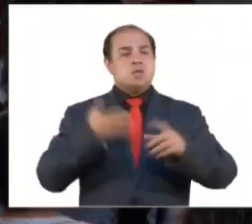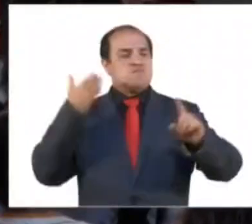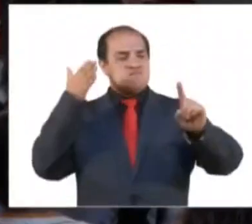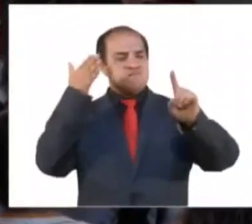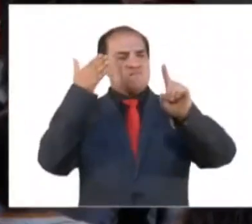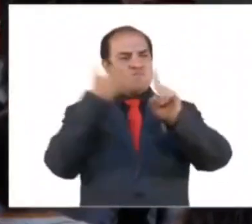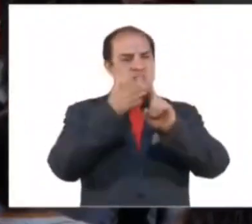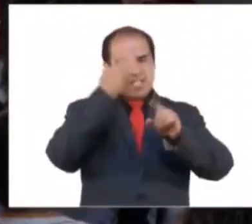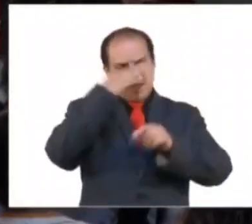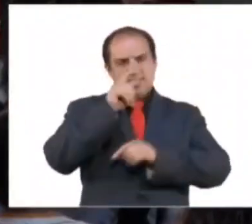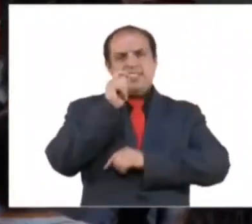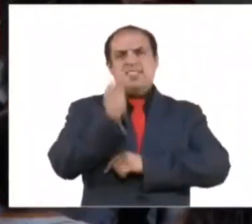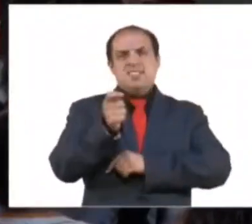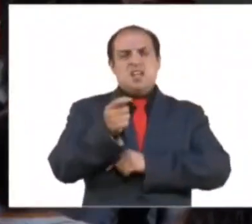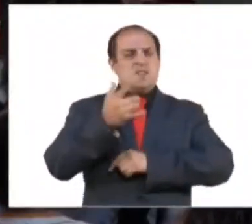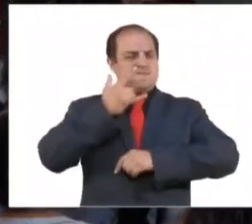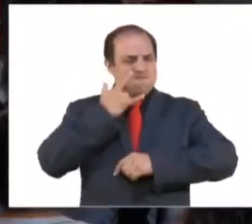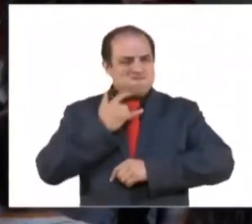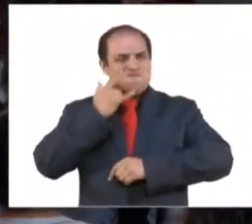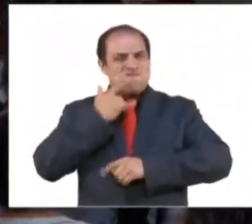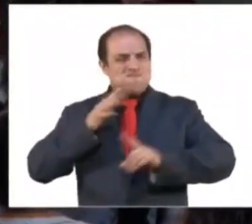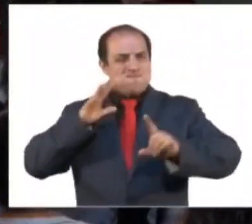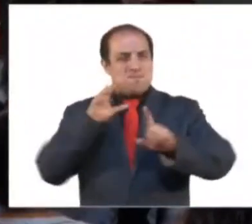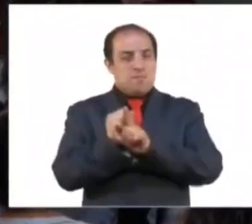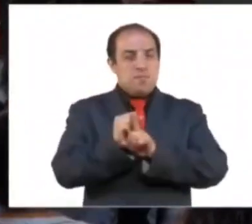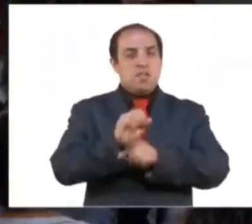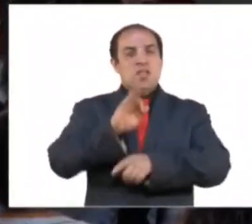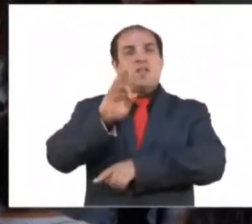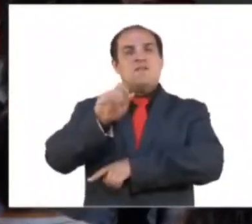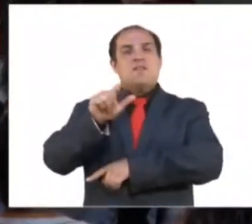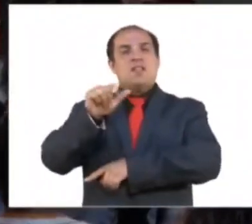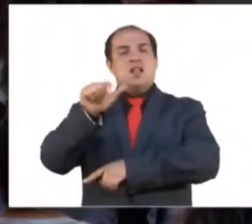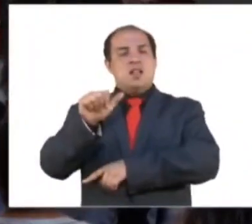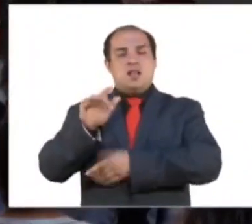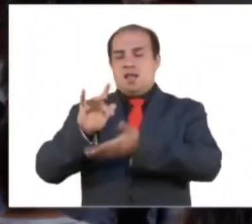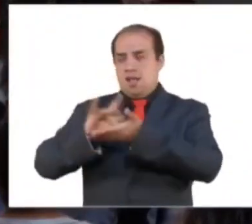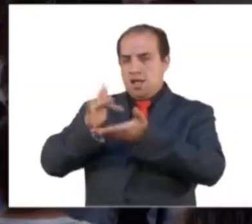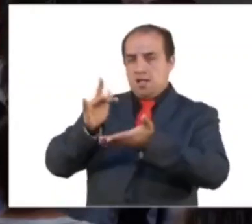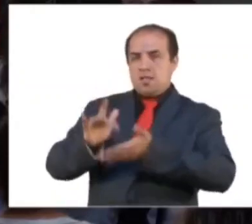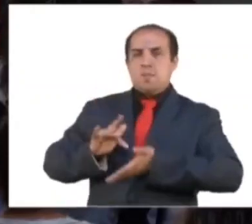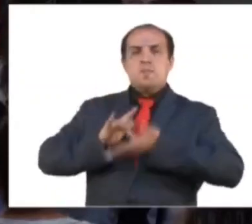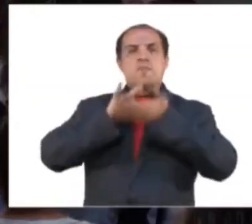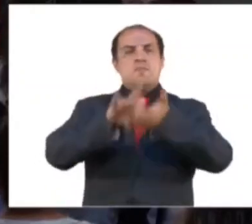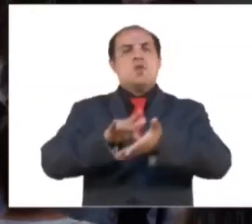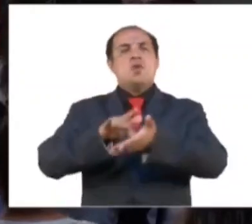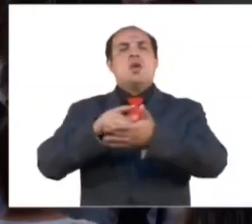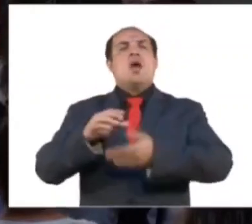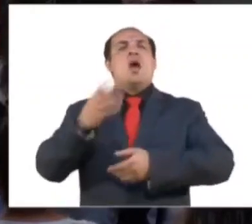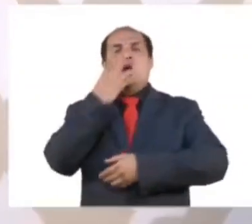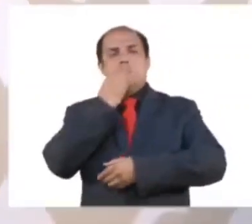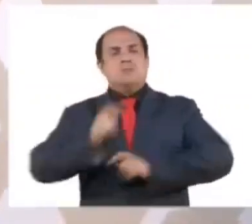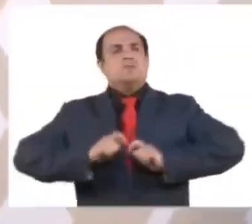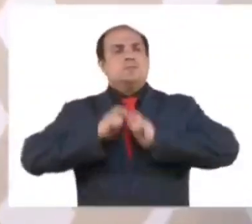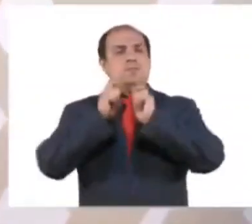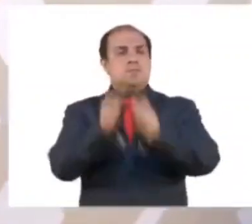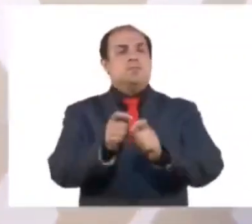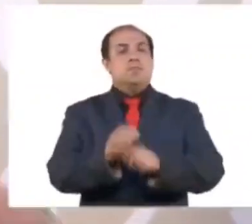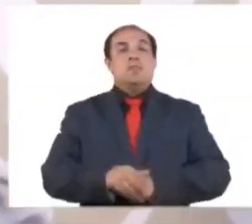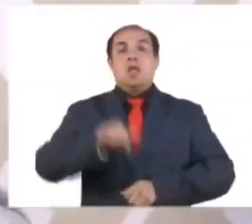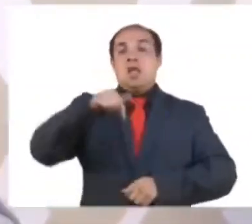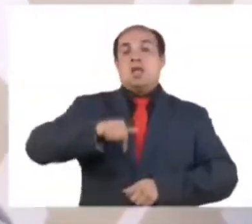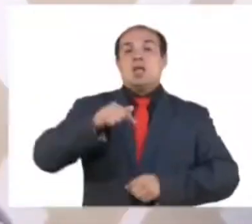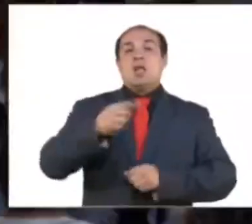eso. Y Fadlala, yo de verdad te doy las gracias por este apoyo que le das a Coyoacán. En Coyoacán, las y